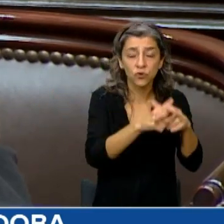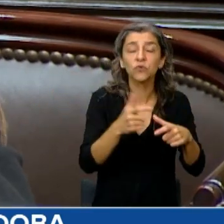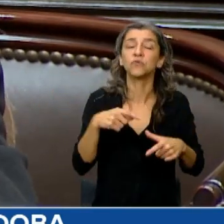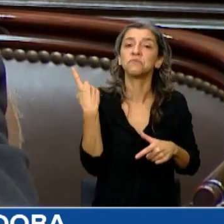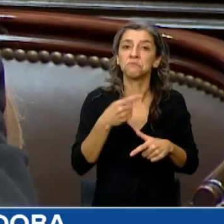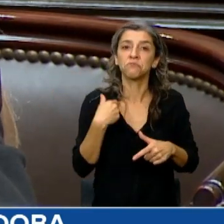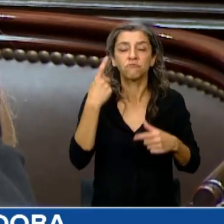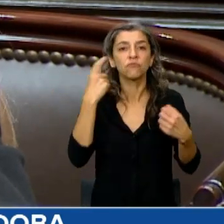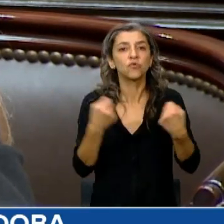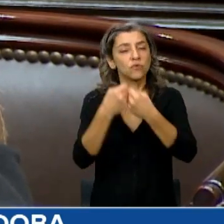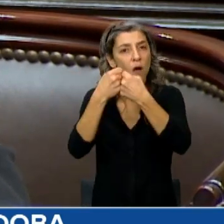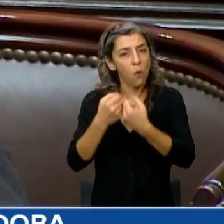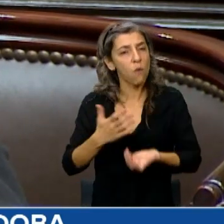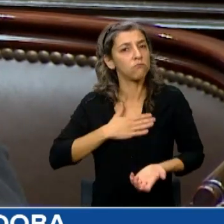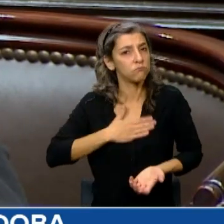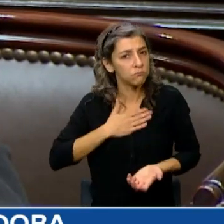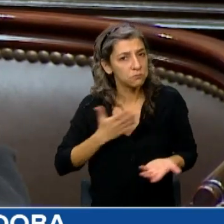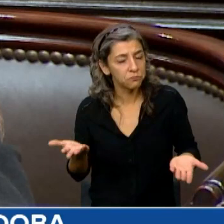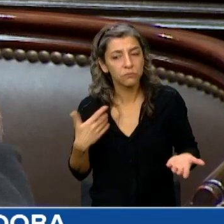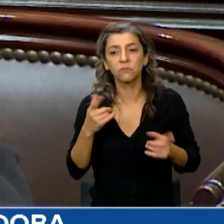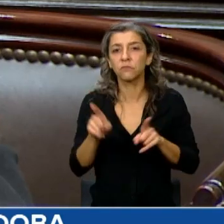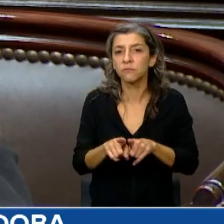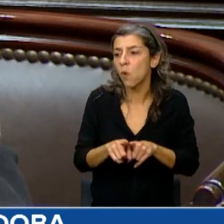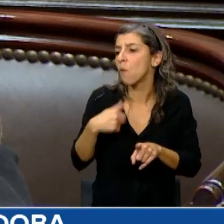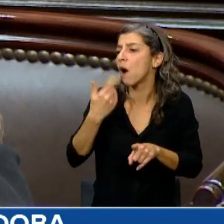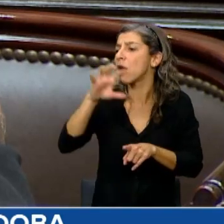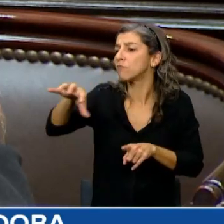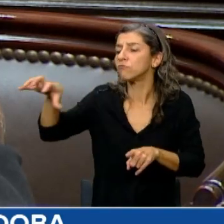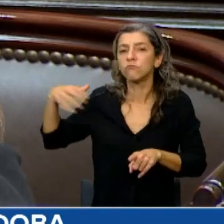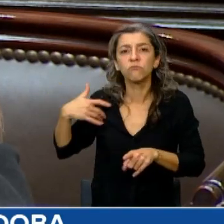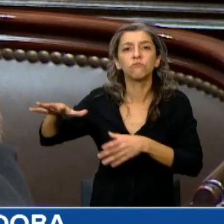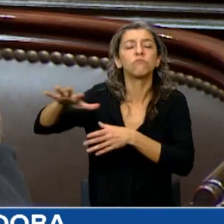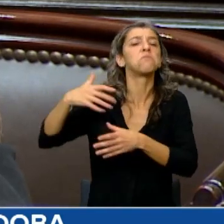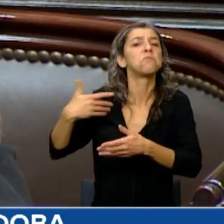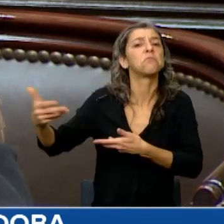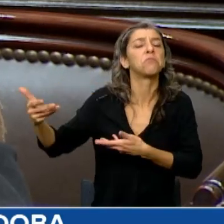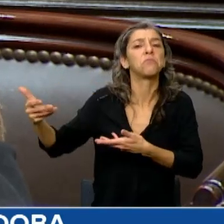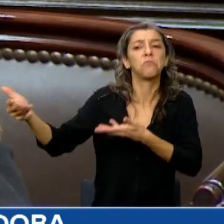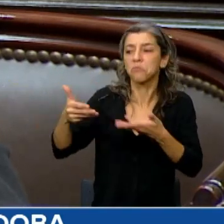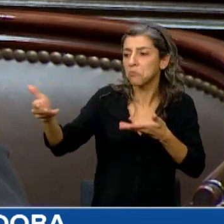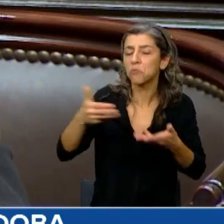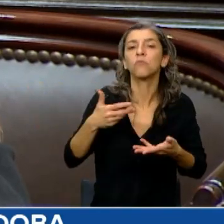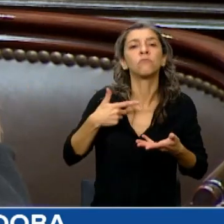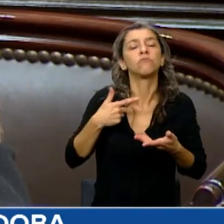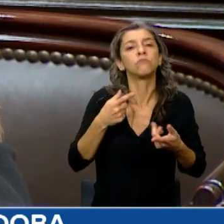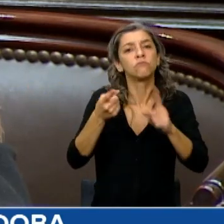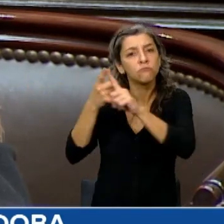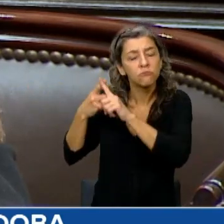fue tratado, con las entidades que están relacionadas a este sector. Y por lo